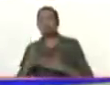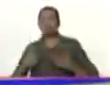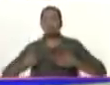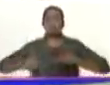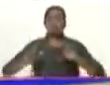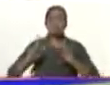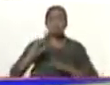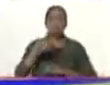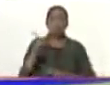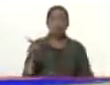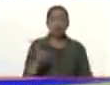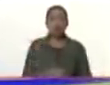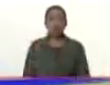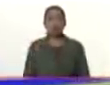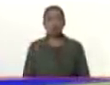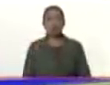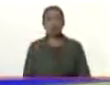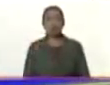permiso?